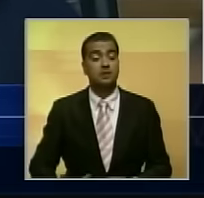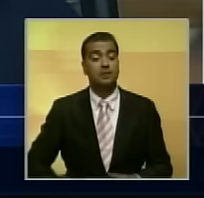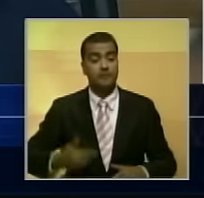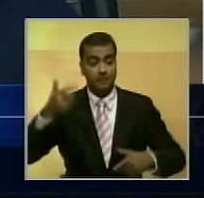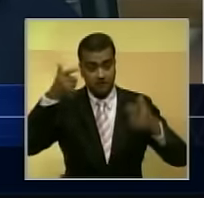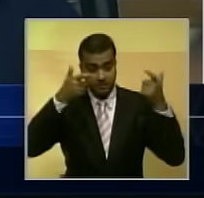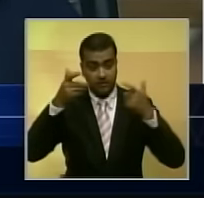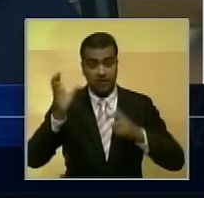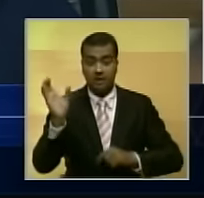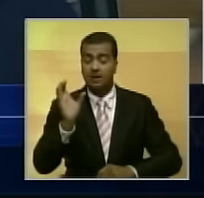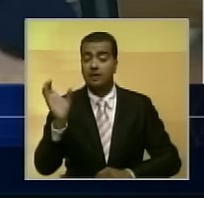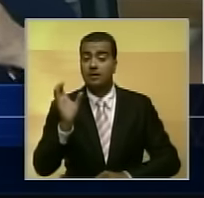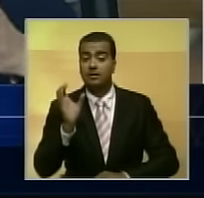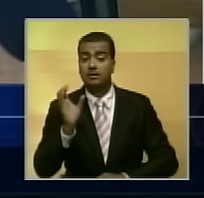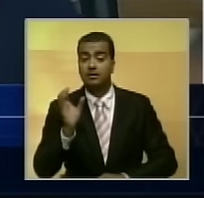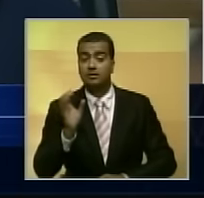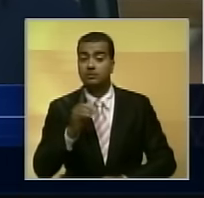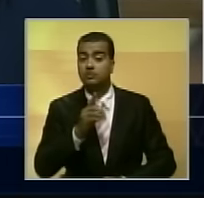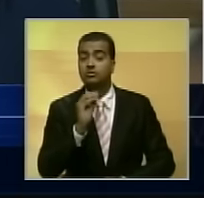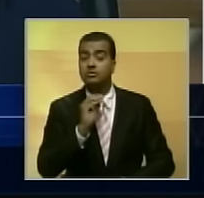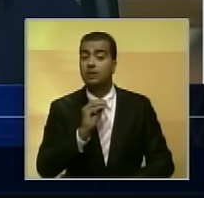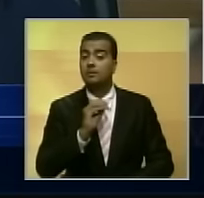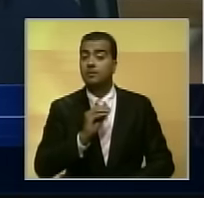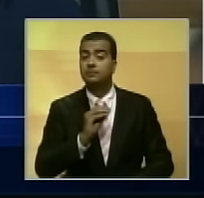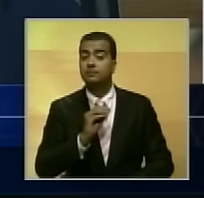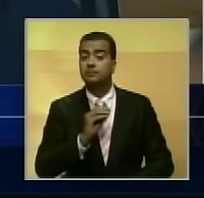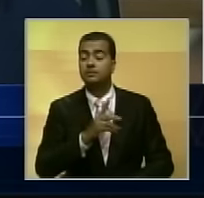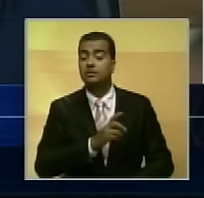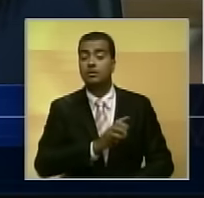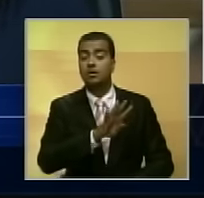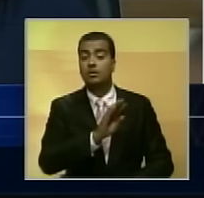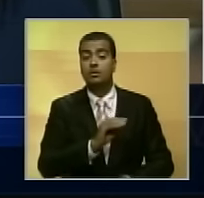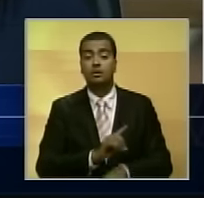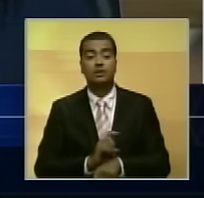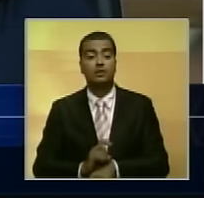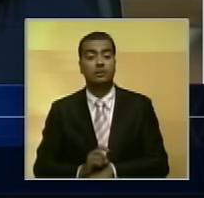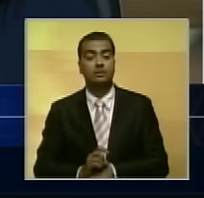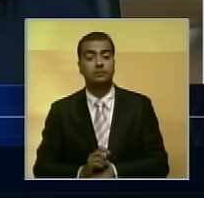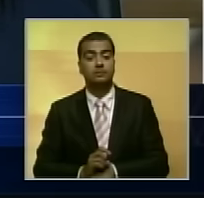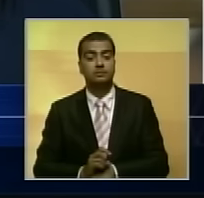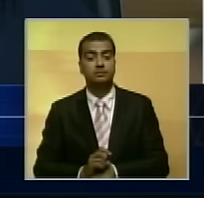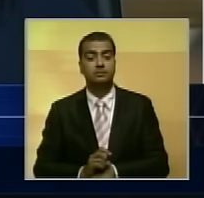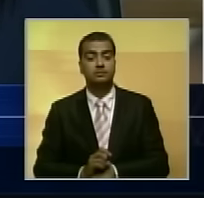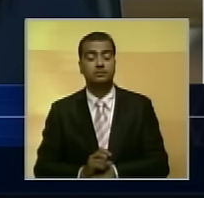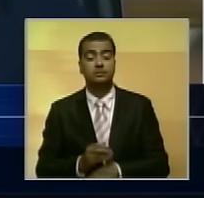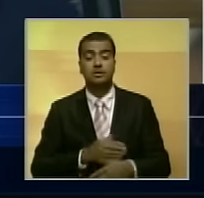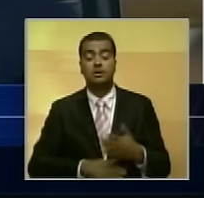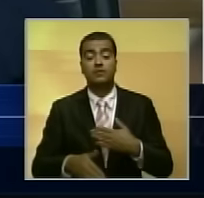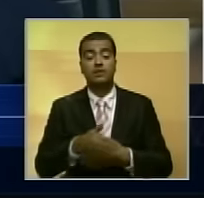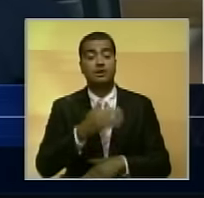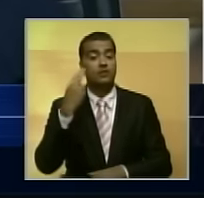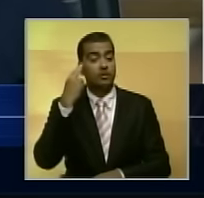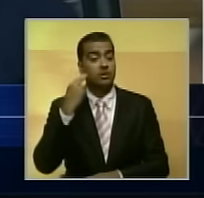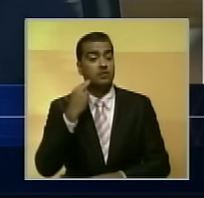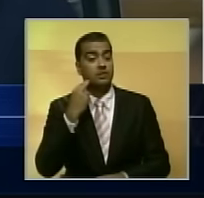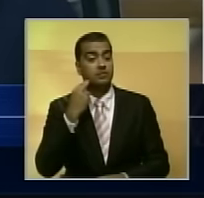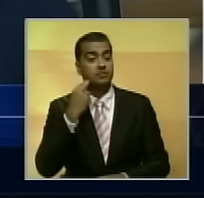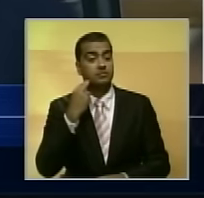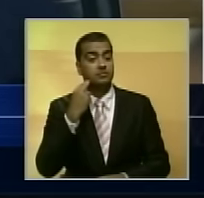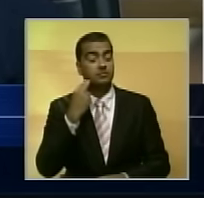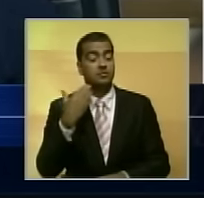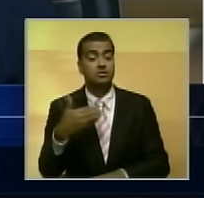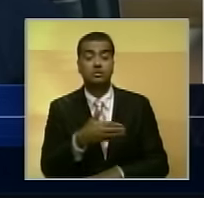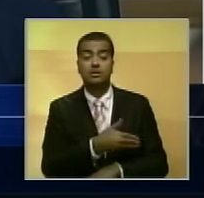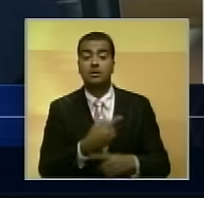Caracas, en apenas con una convocatoria que no alcanzó las 40 horas, salió a la Avenida Bolívar y sus